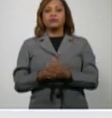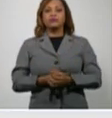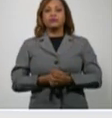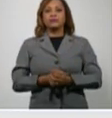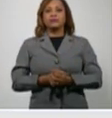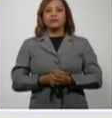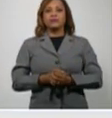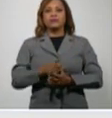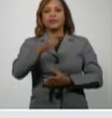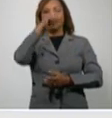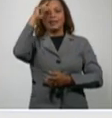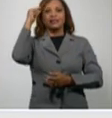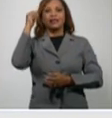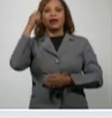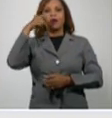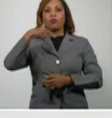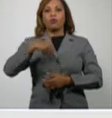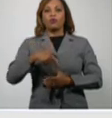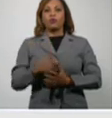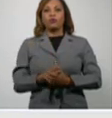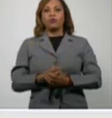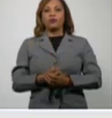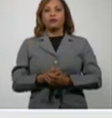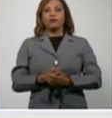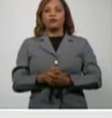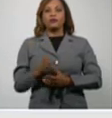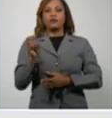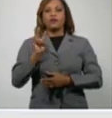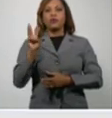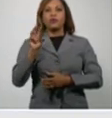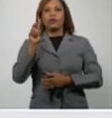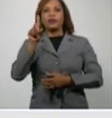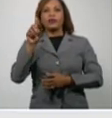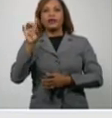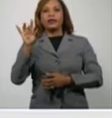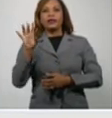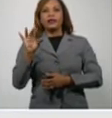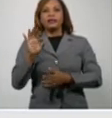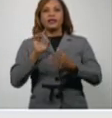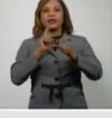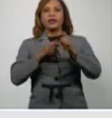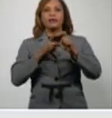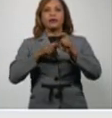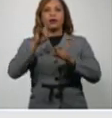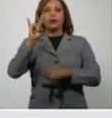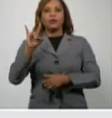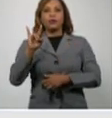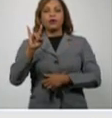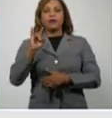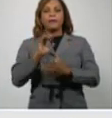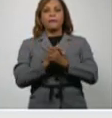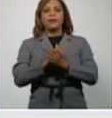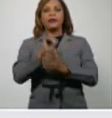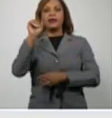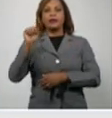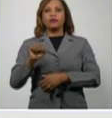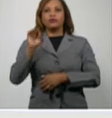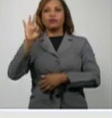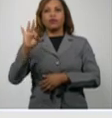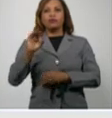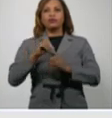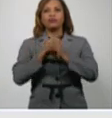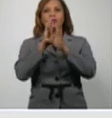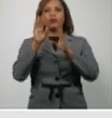número con 20, Güines con 15, Quibicán con 9, Melena del Sur con 8, Madruga con